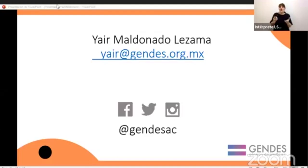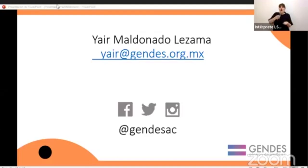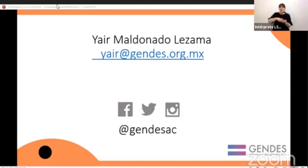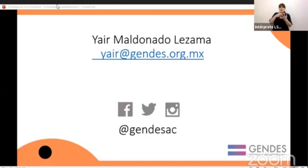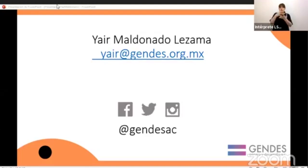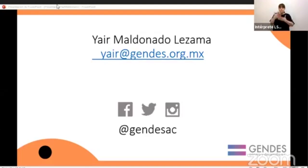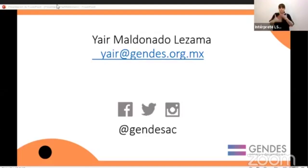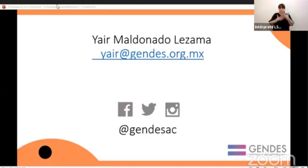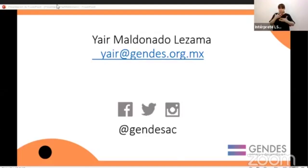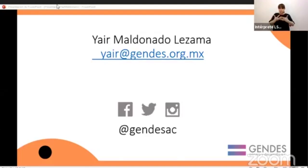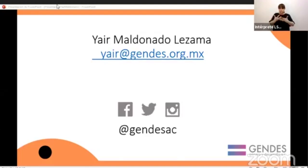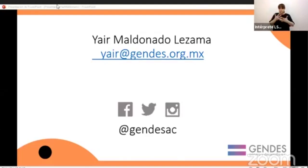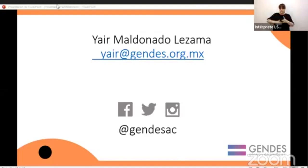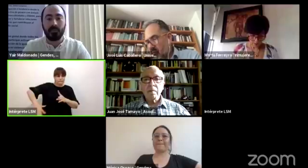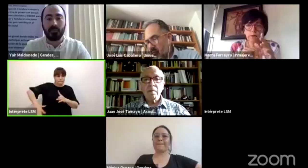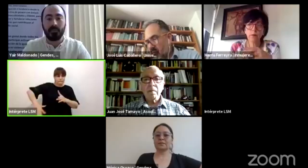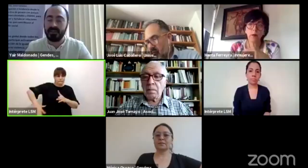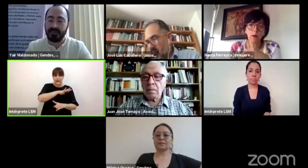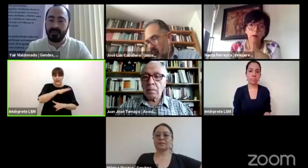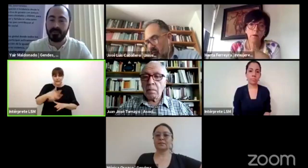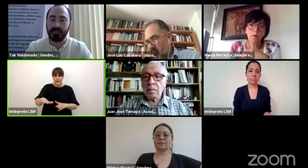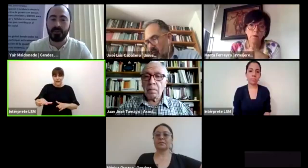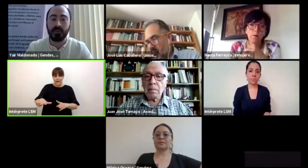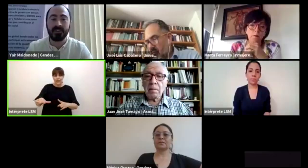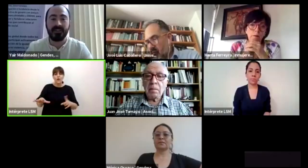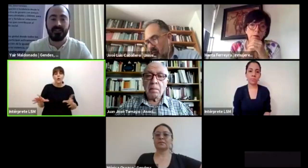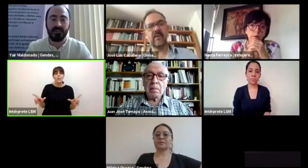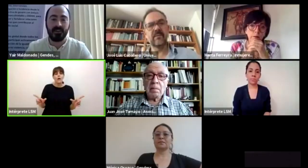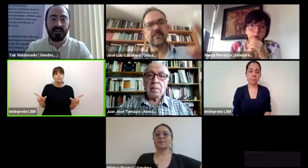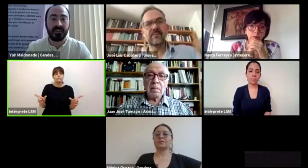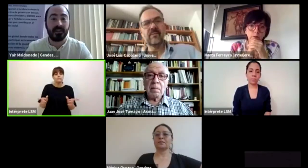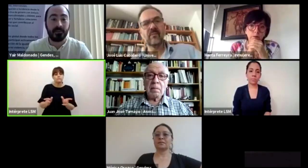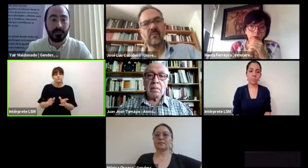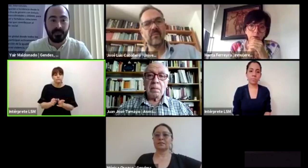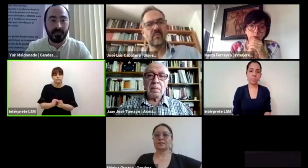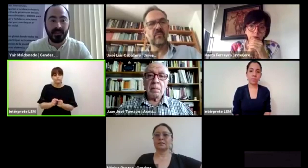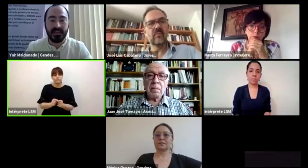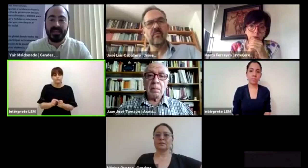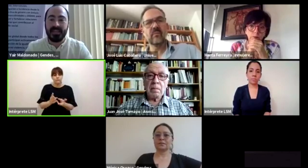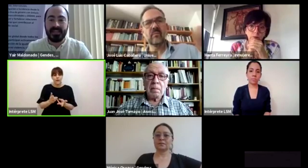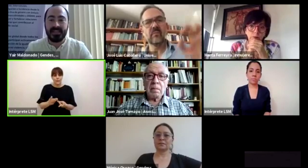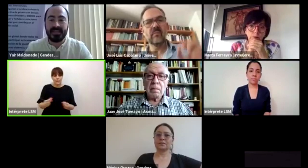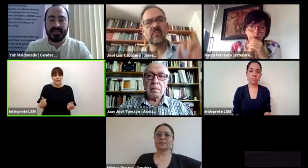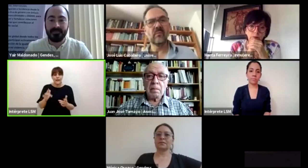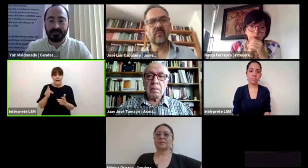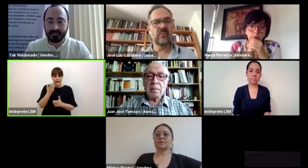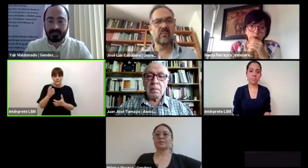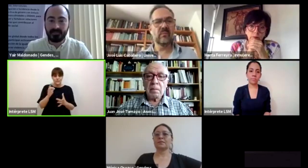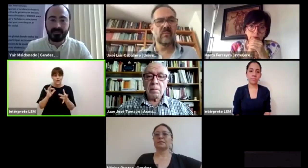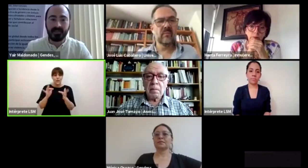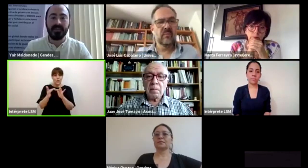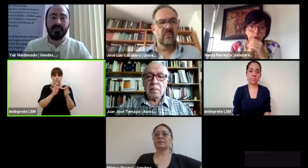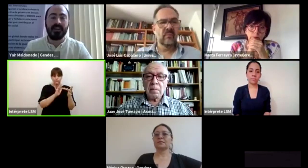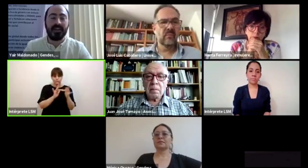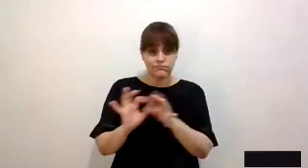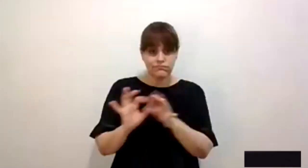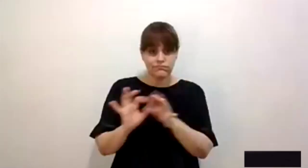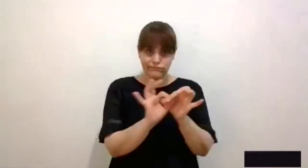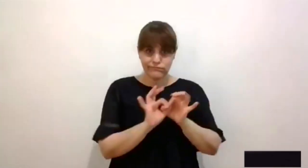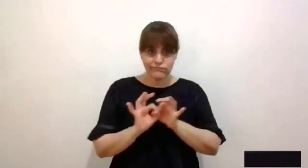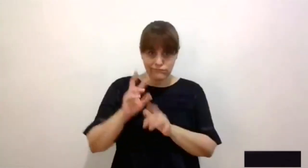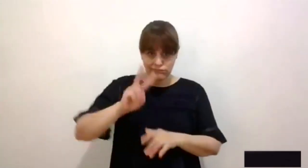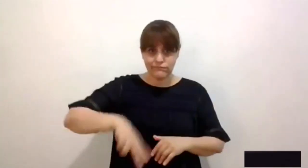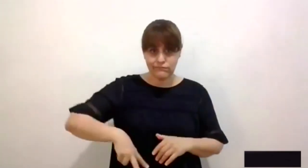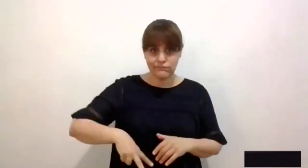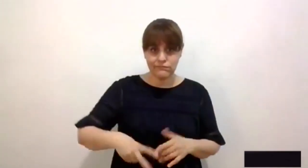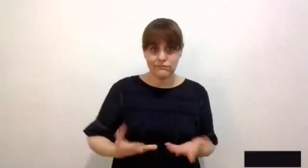generalizada en este país porque como bien sabemos todo está interconectado y claramente